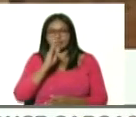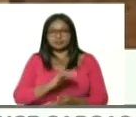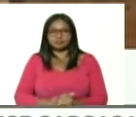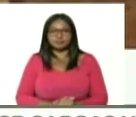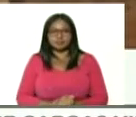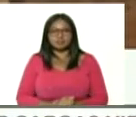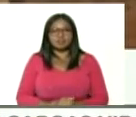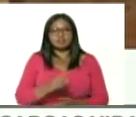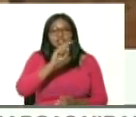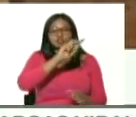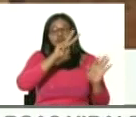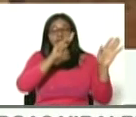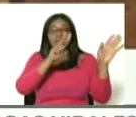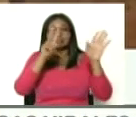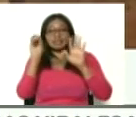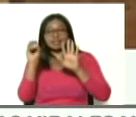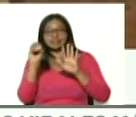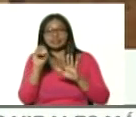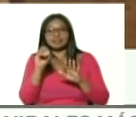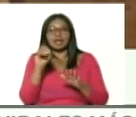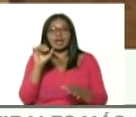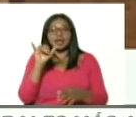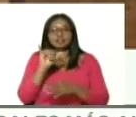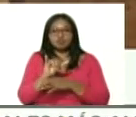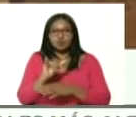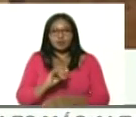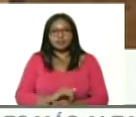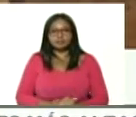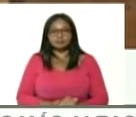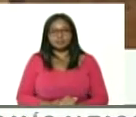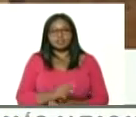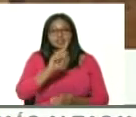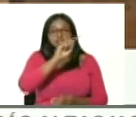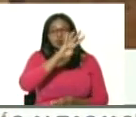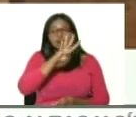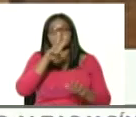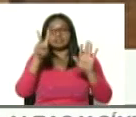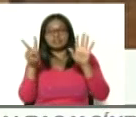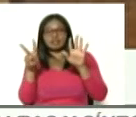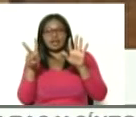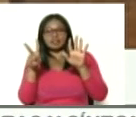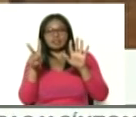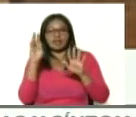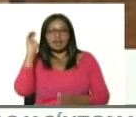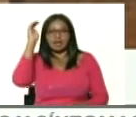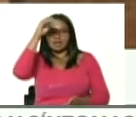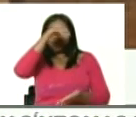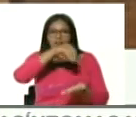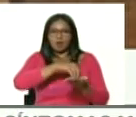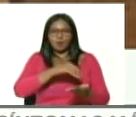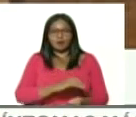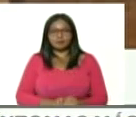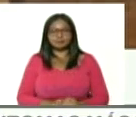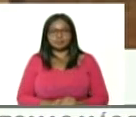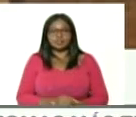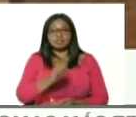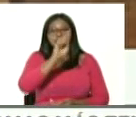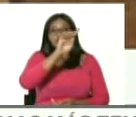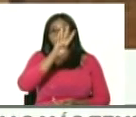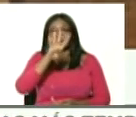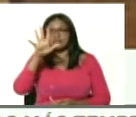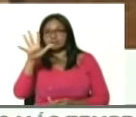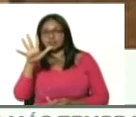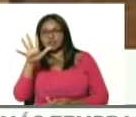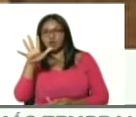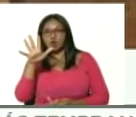Sucre, 150 en Anzoátegui, 147 en Aragua, 145 en